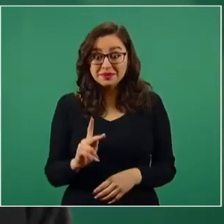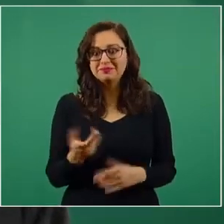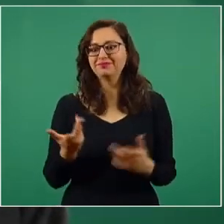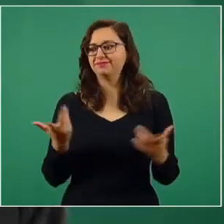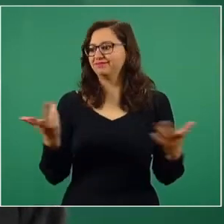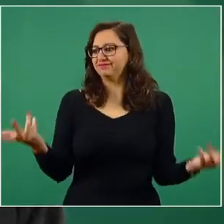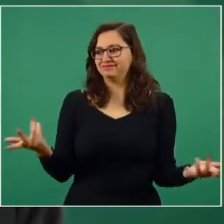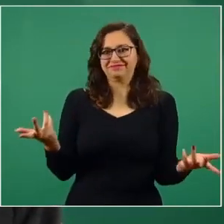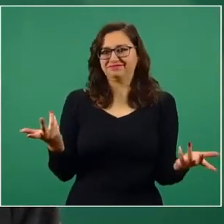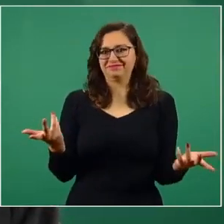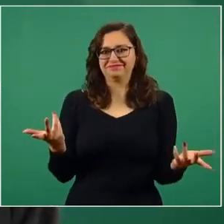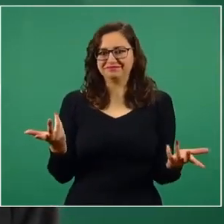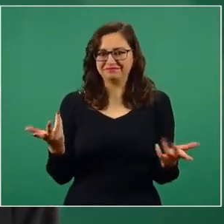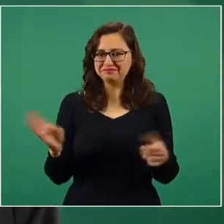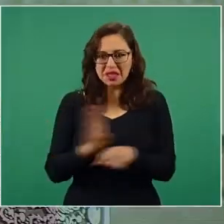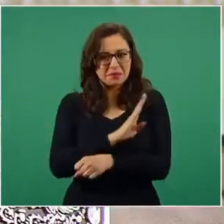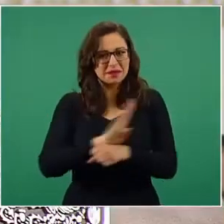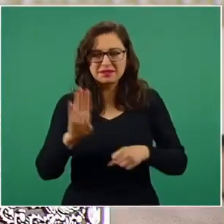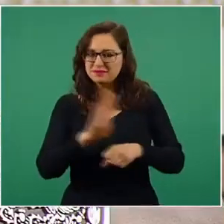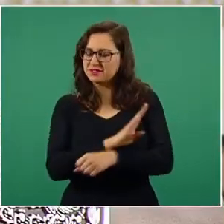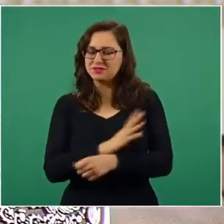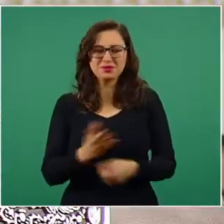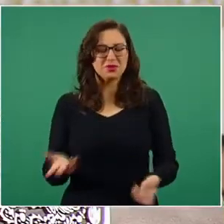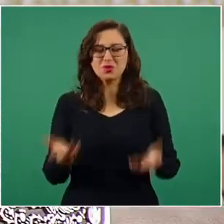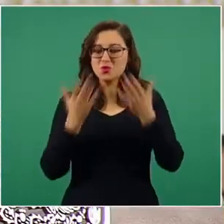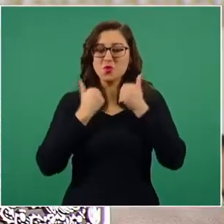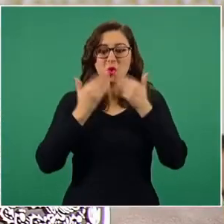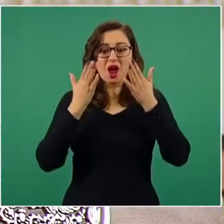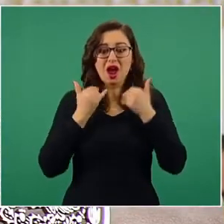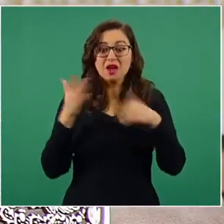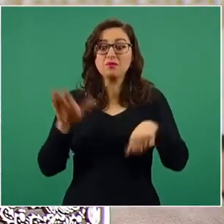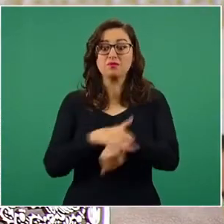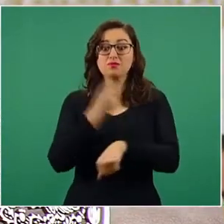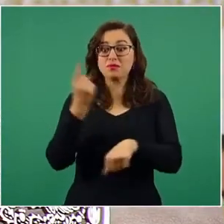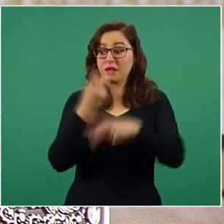porque si no hay movilidad social y no hay bienestar,